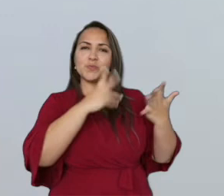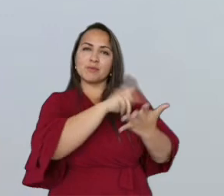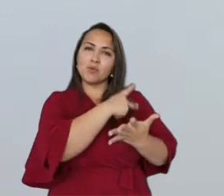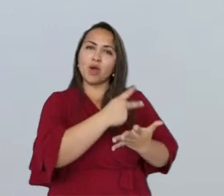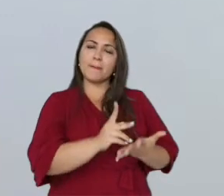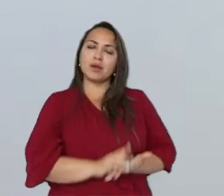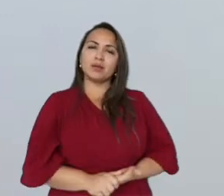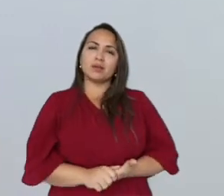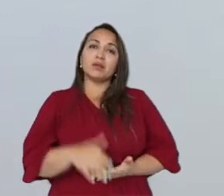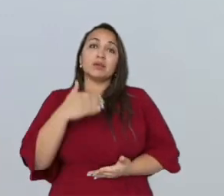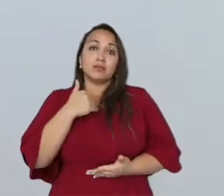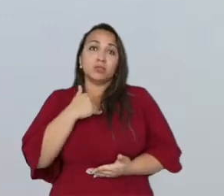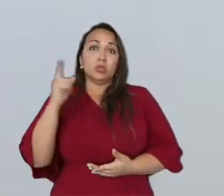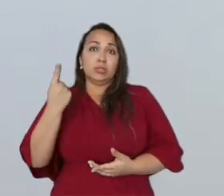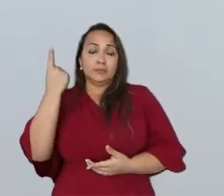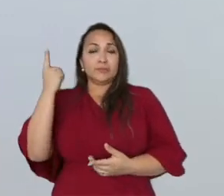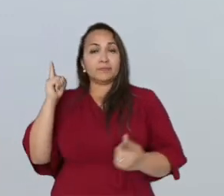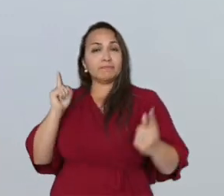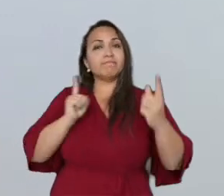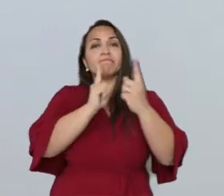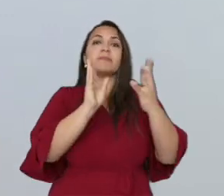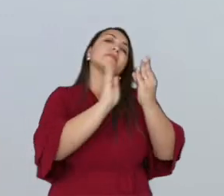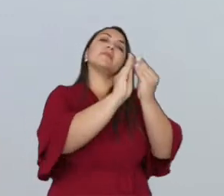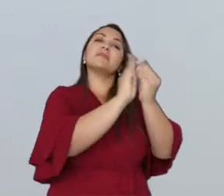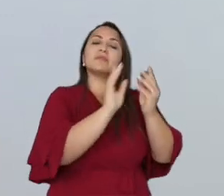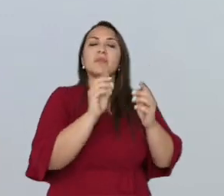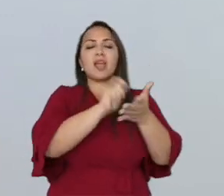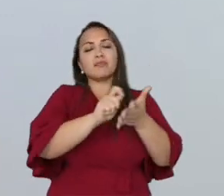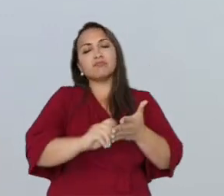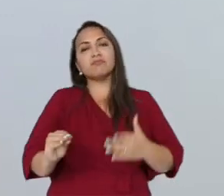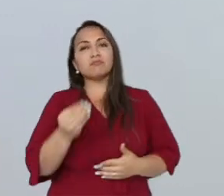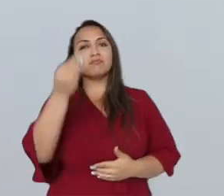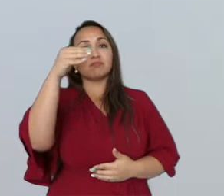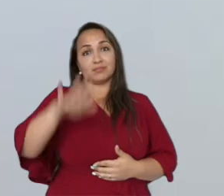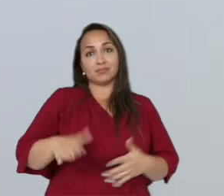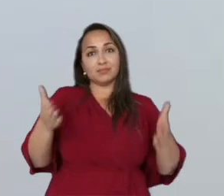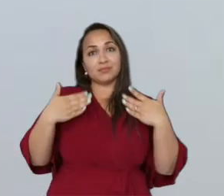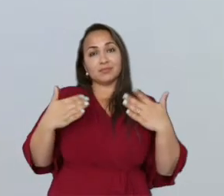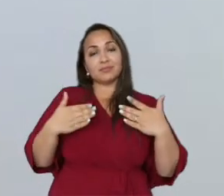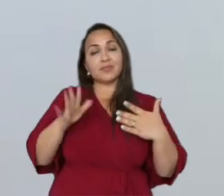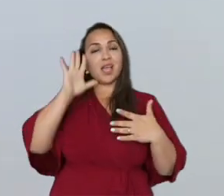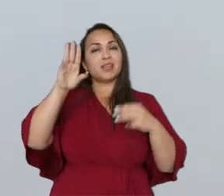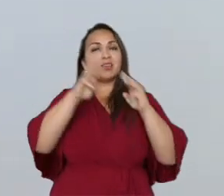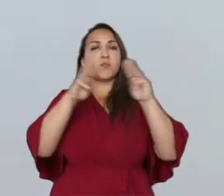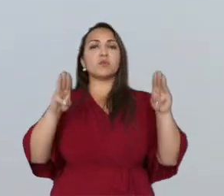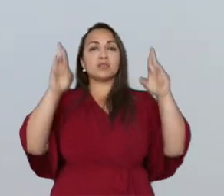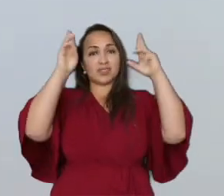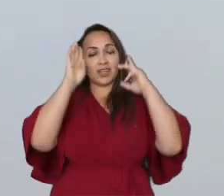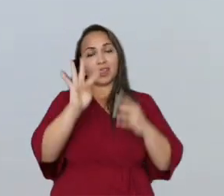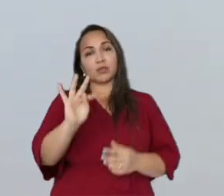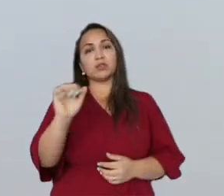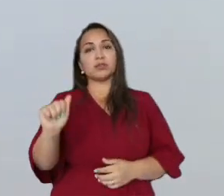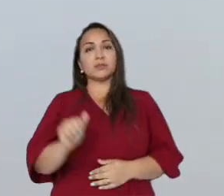míos. Fui al primer encuentro de escritores jóvenes de Panamá en el Museo Reina